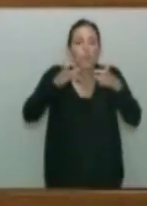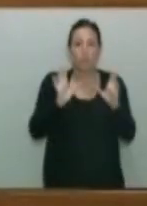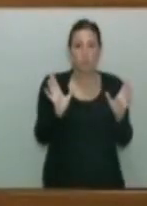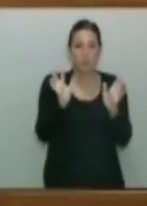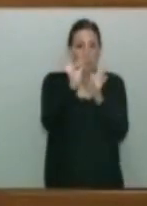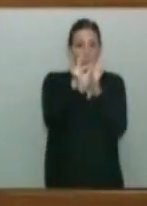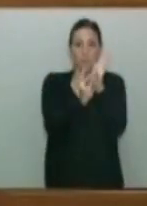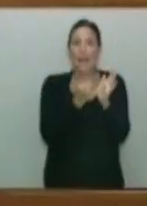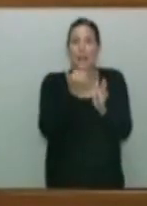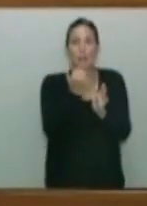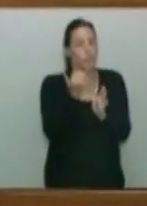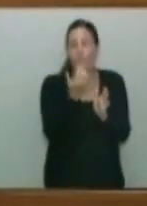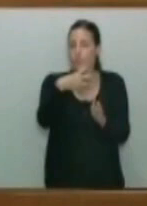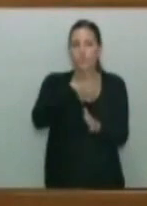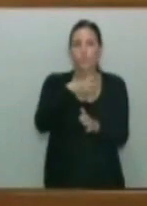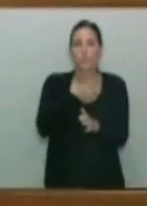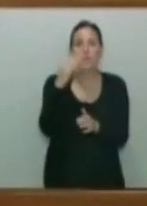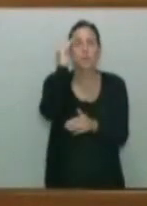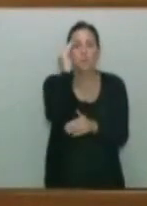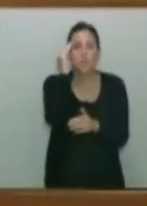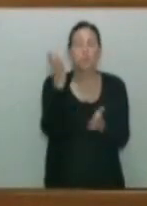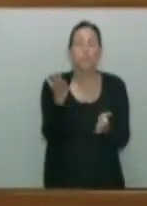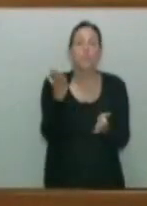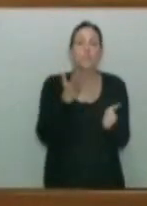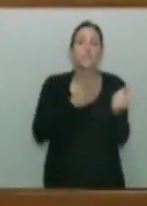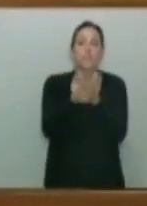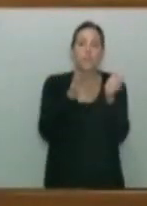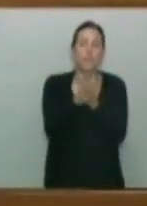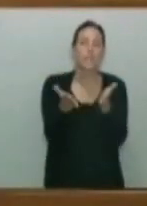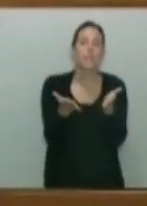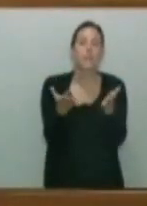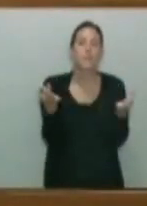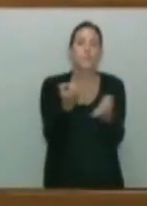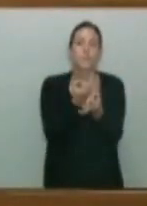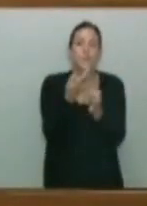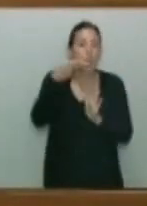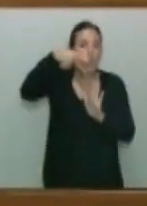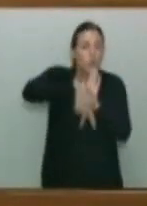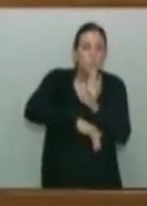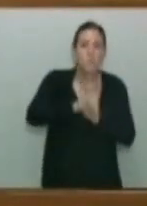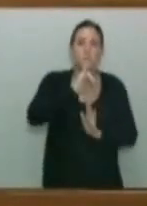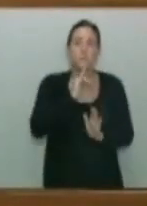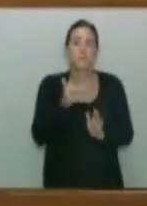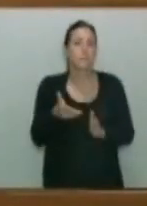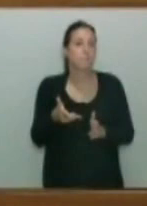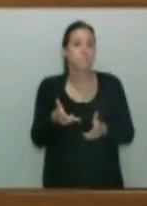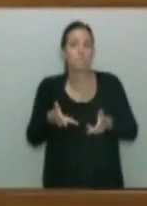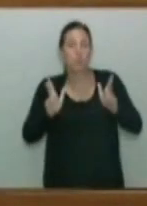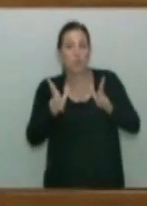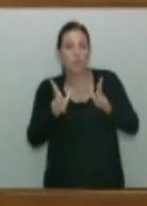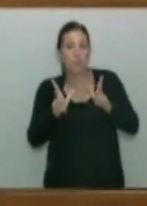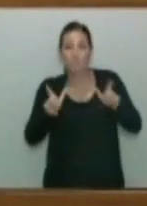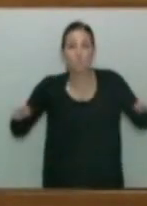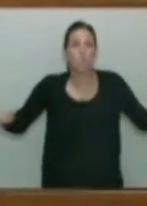ese sistema. Creo que sería, eso sí que sería, romper las normas mínimas de la democracia si un único partido